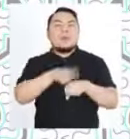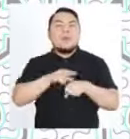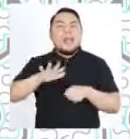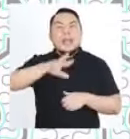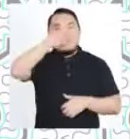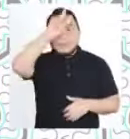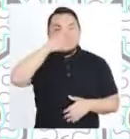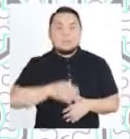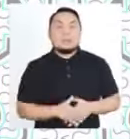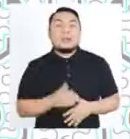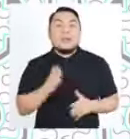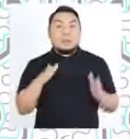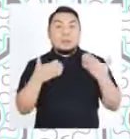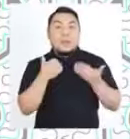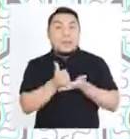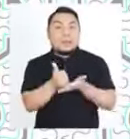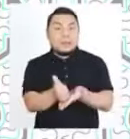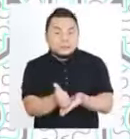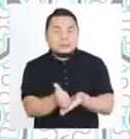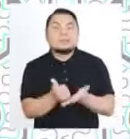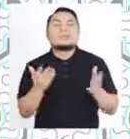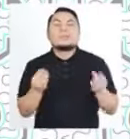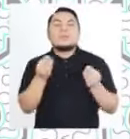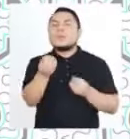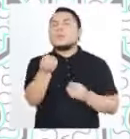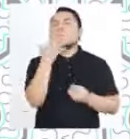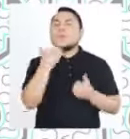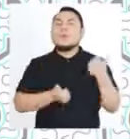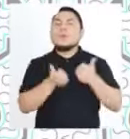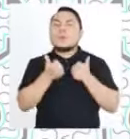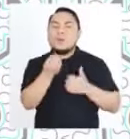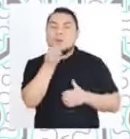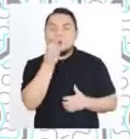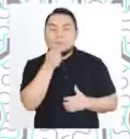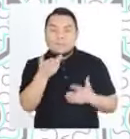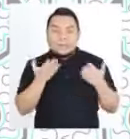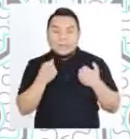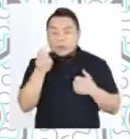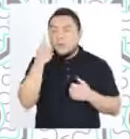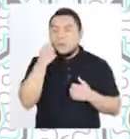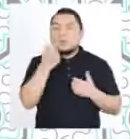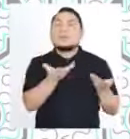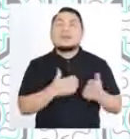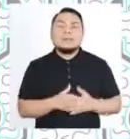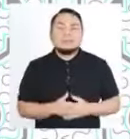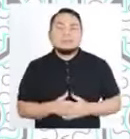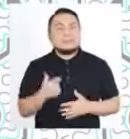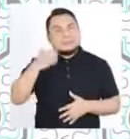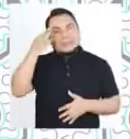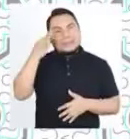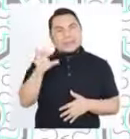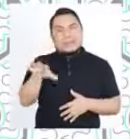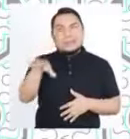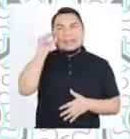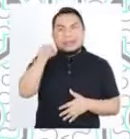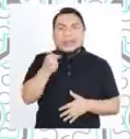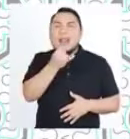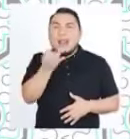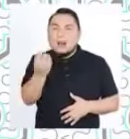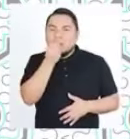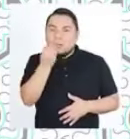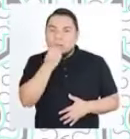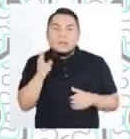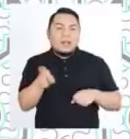alimentos naturales del Perú. Para poder ayudarlos, tienen que decirme cuál es el alimento que quieren conocer. Creo que podemos